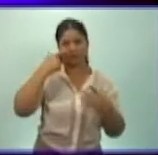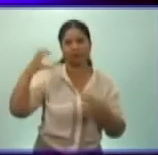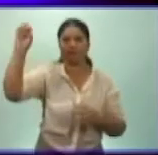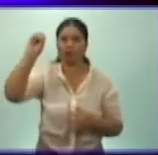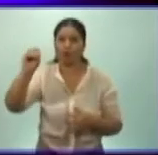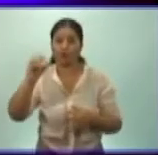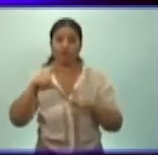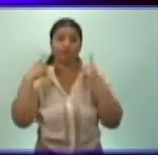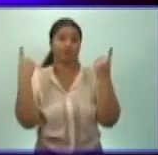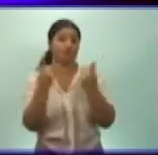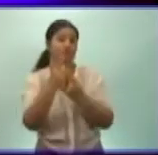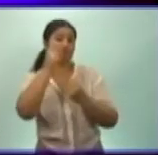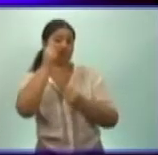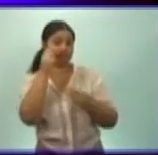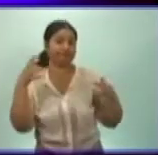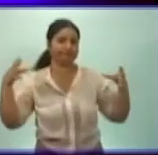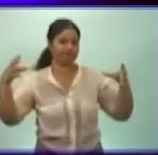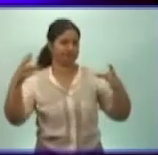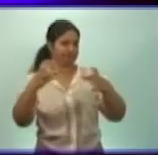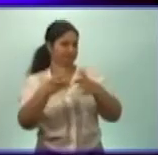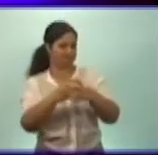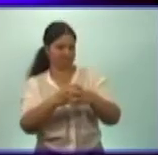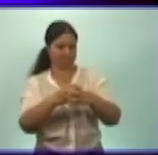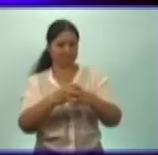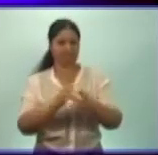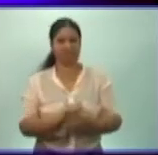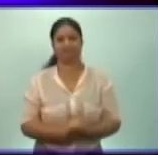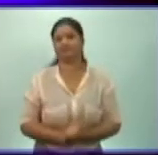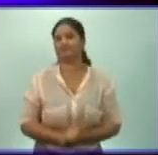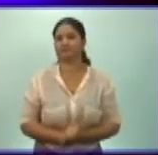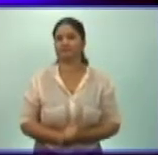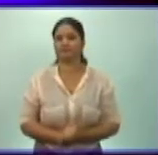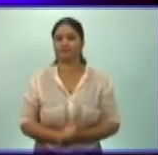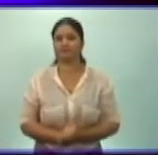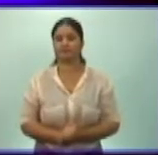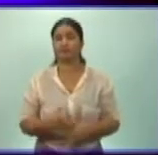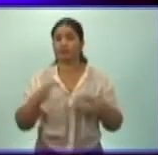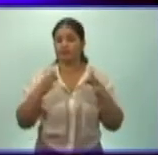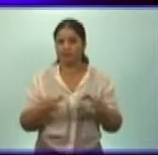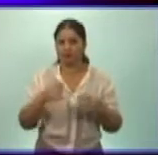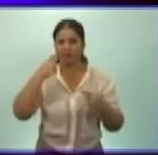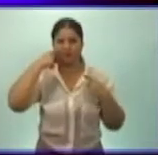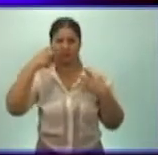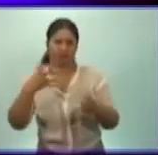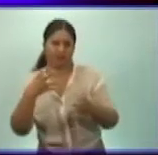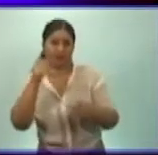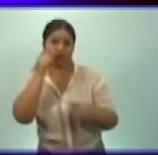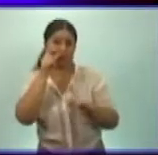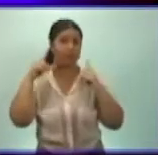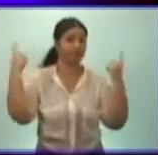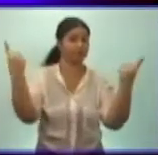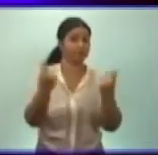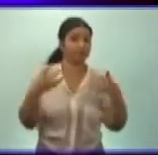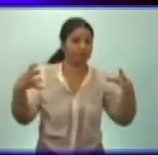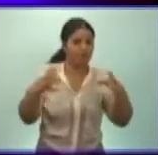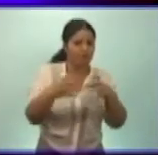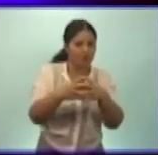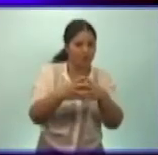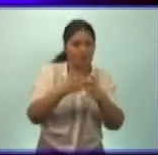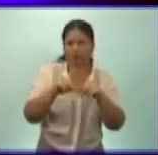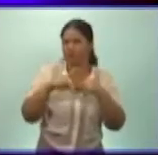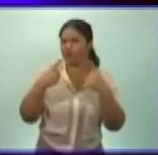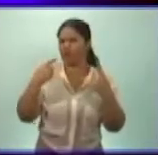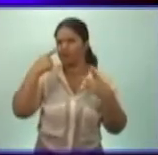social, el término clasicismo se va a aplicar también a esta literatura, como ya les había explicado. Recordemos que el